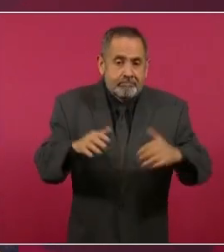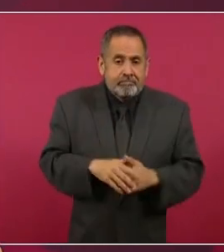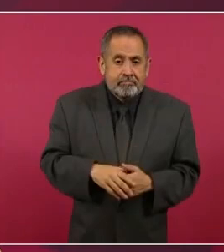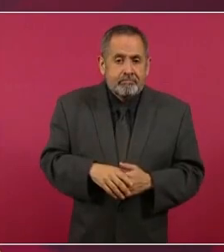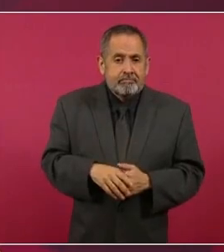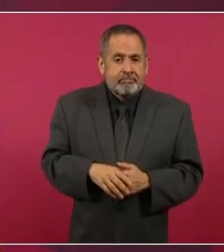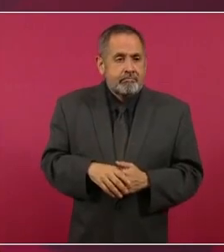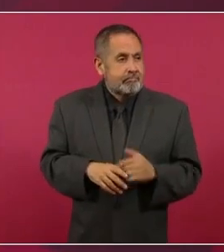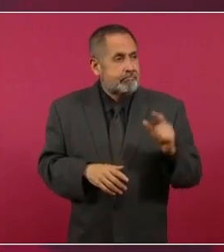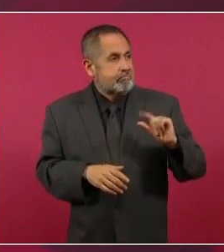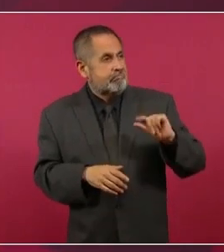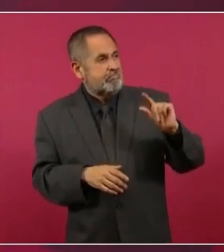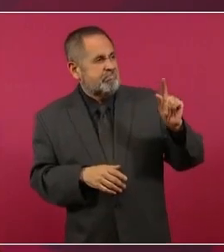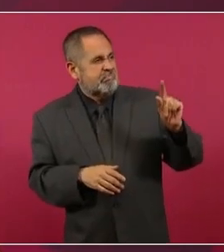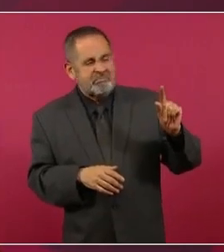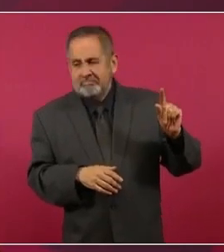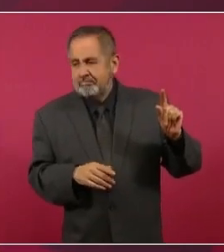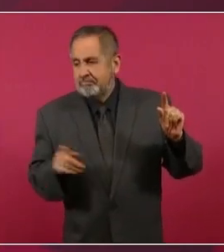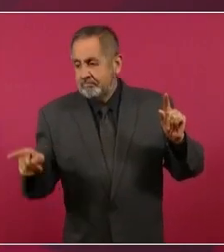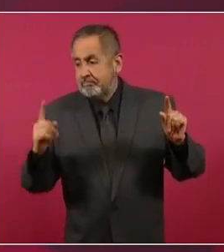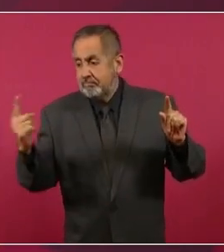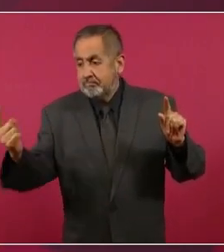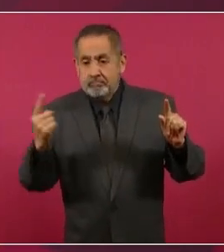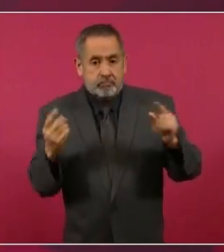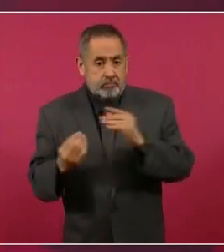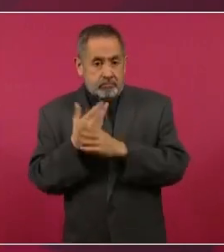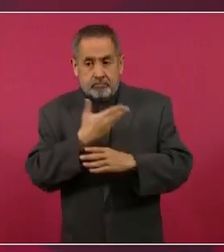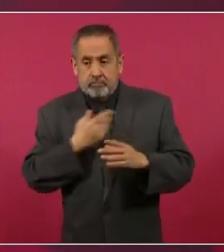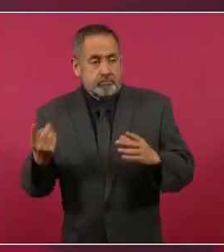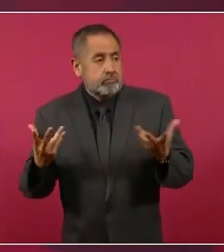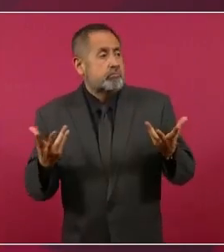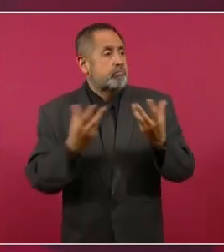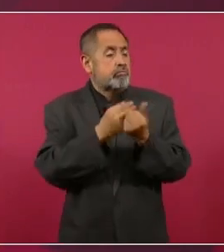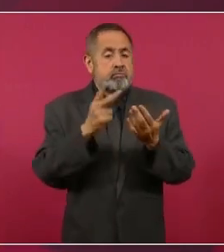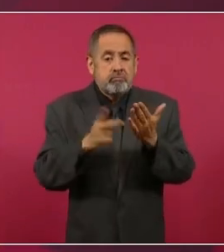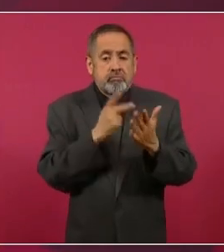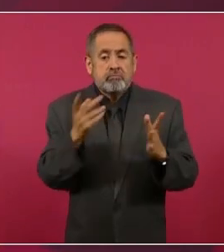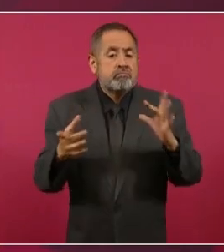a los periodistas más famosos